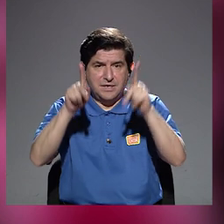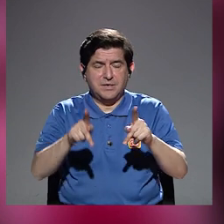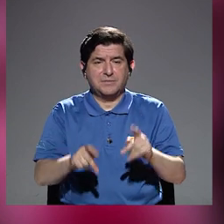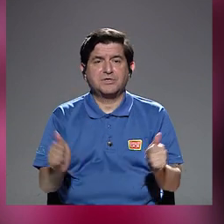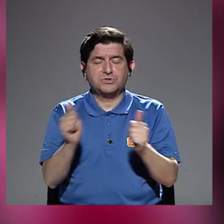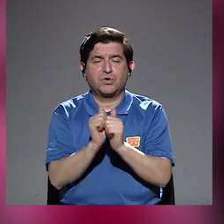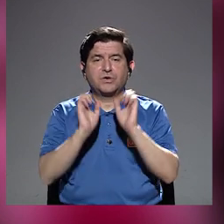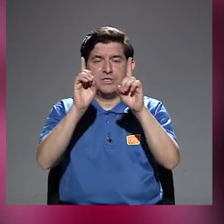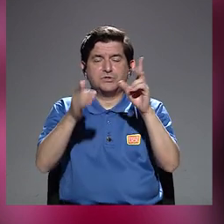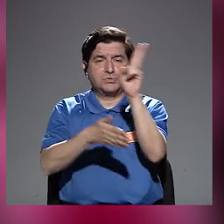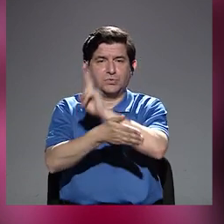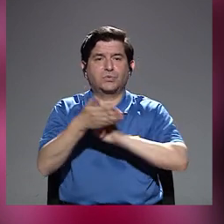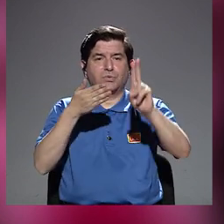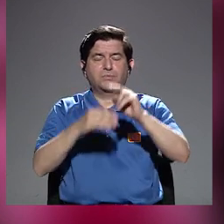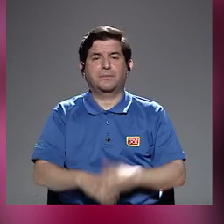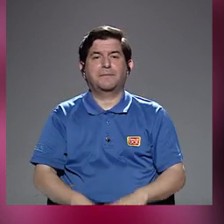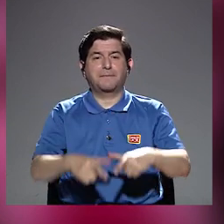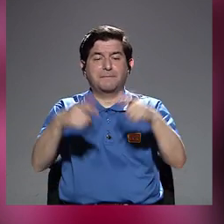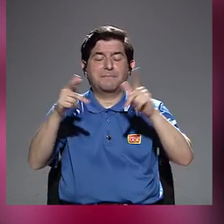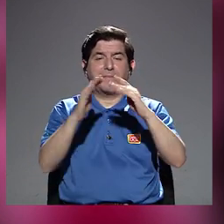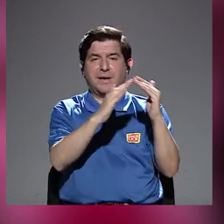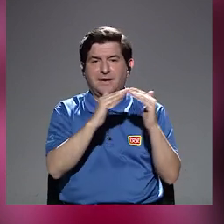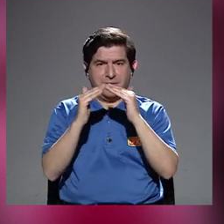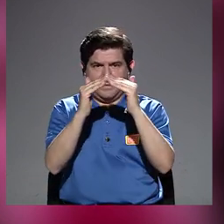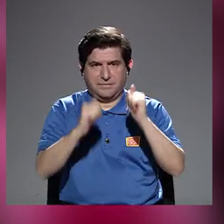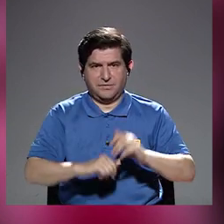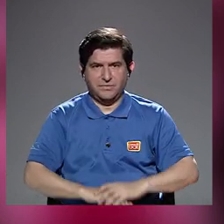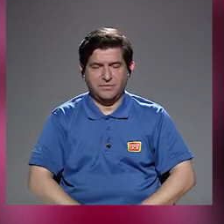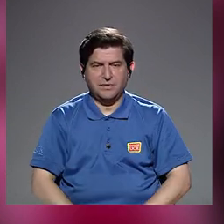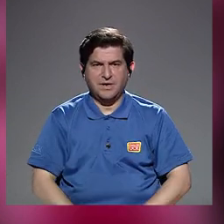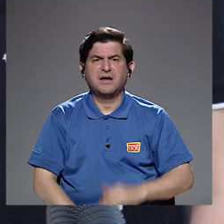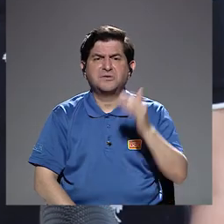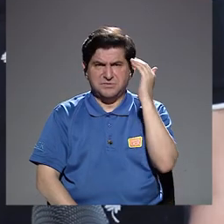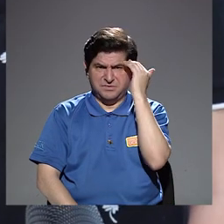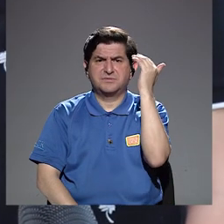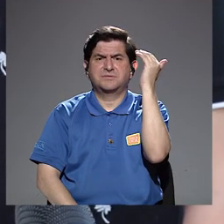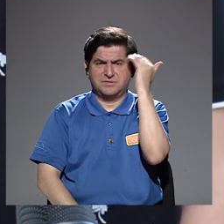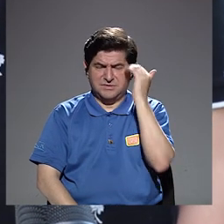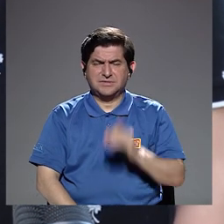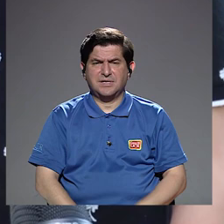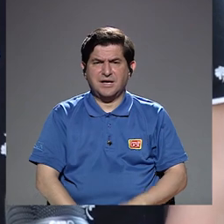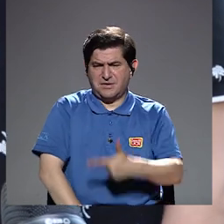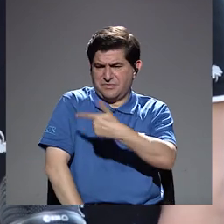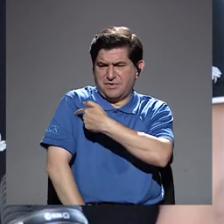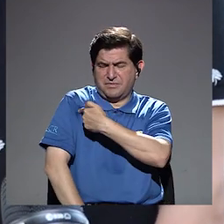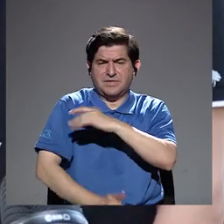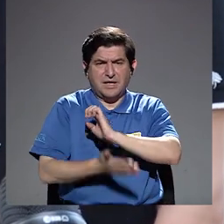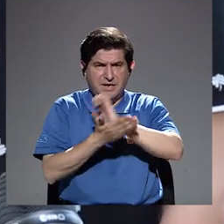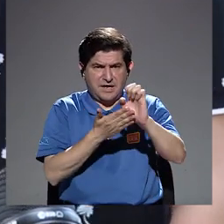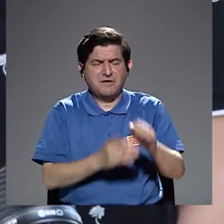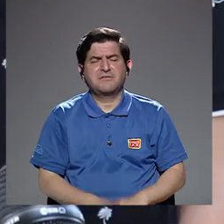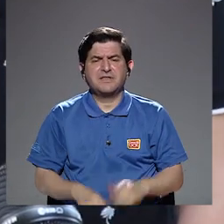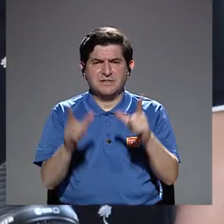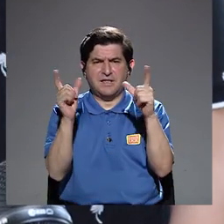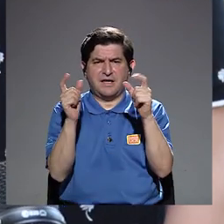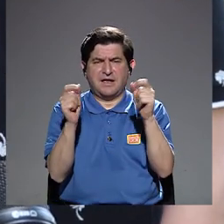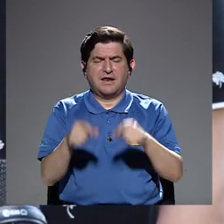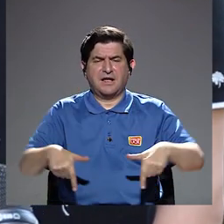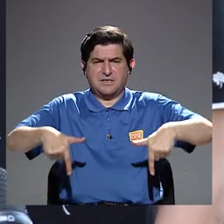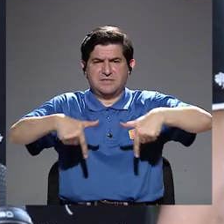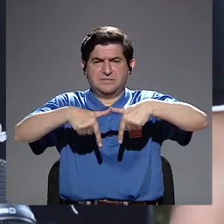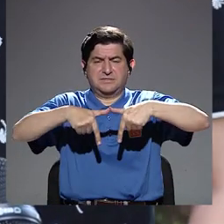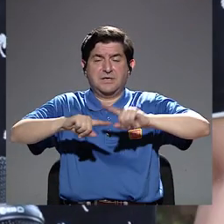las personas con educación universitaria. La gran mayoría de la población sabe que la vacuna previene la aparición del cáncer de cuello